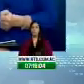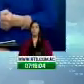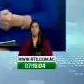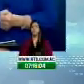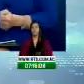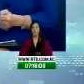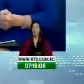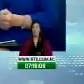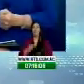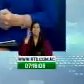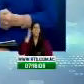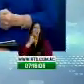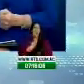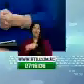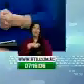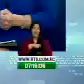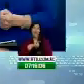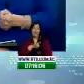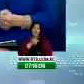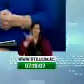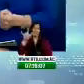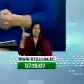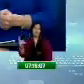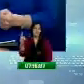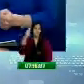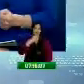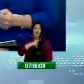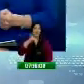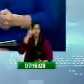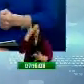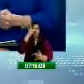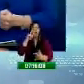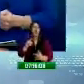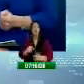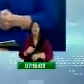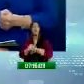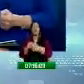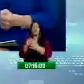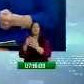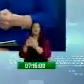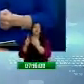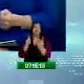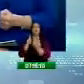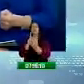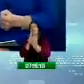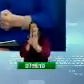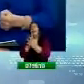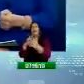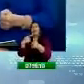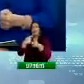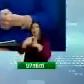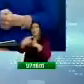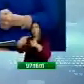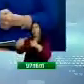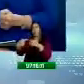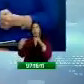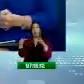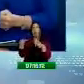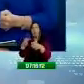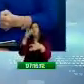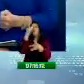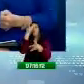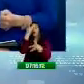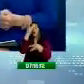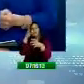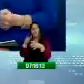que venían del exterior. Entonces, a nivel de lo que es el Cabo y el en la provincia del Guayas, podemos hablar de que de una